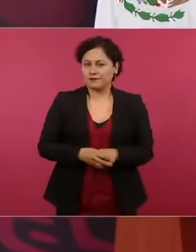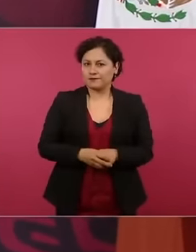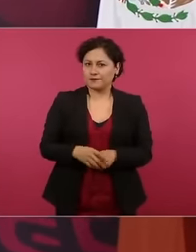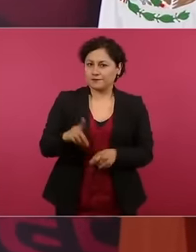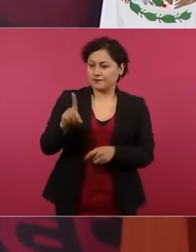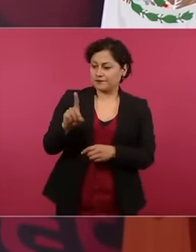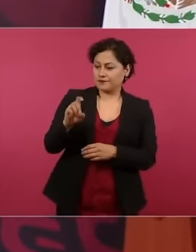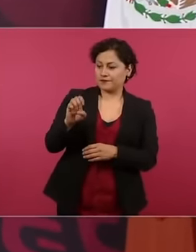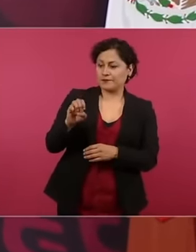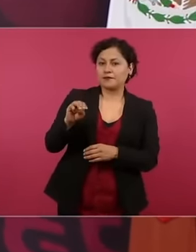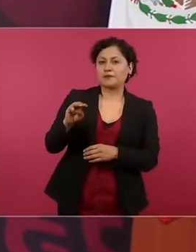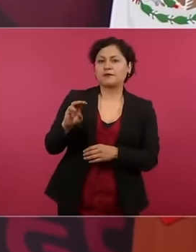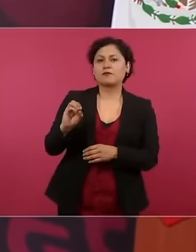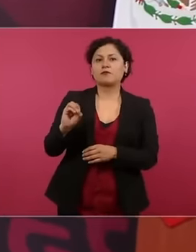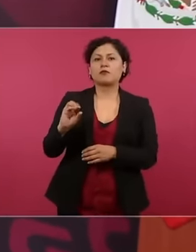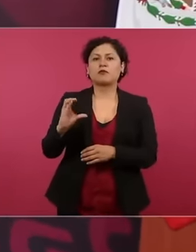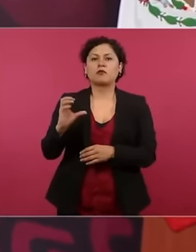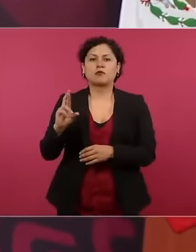es